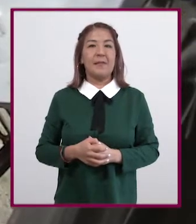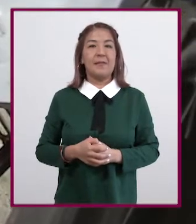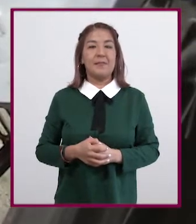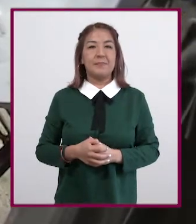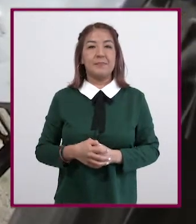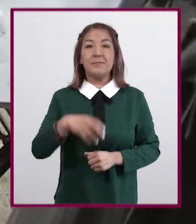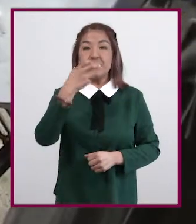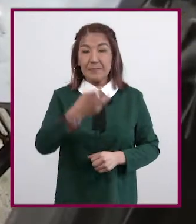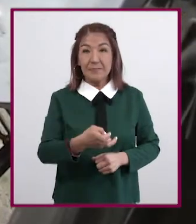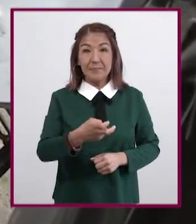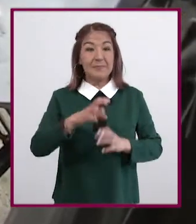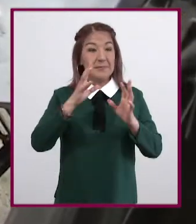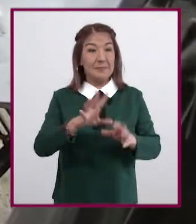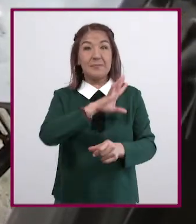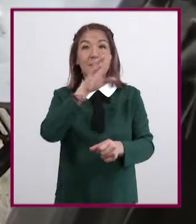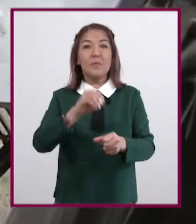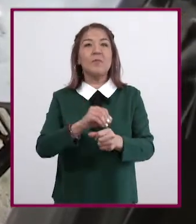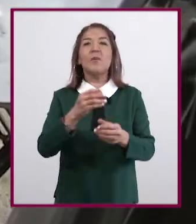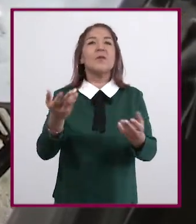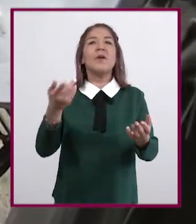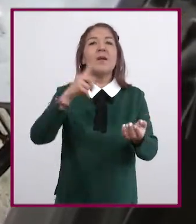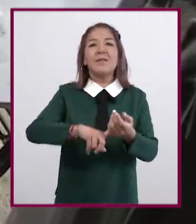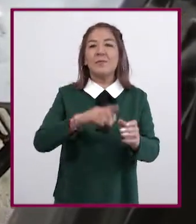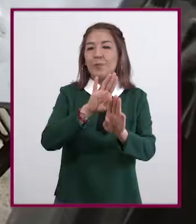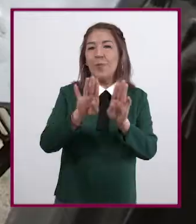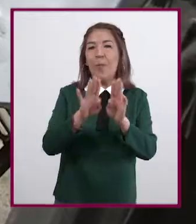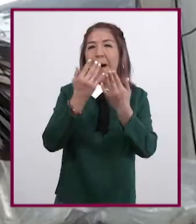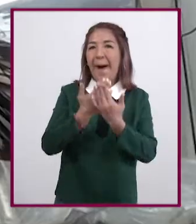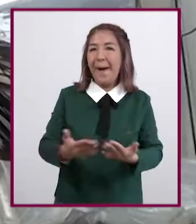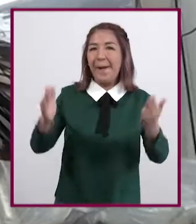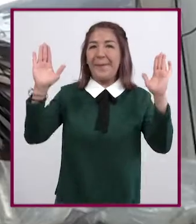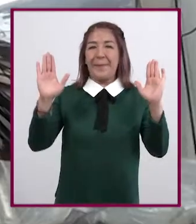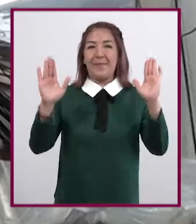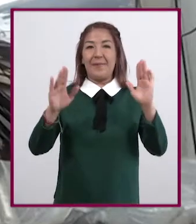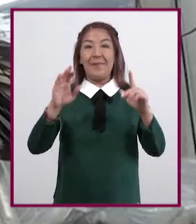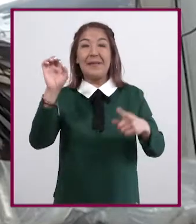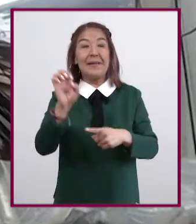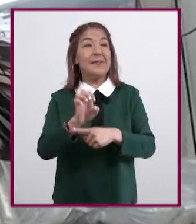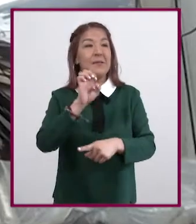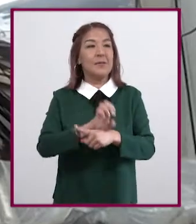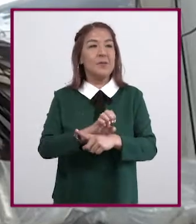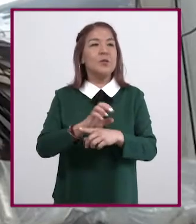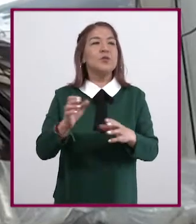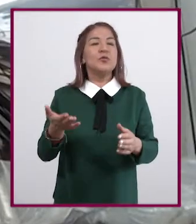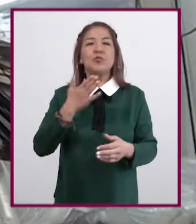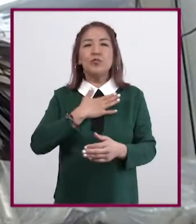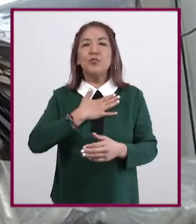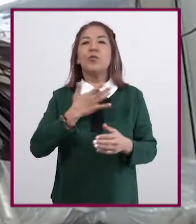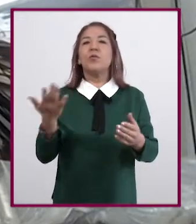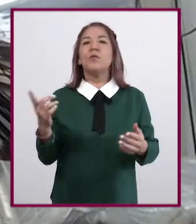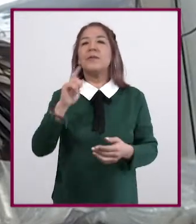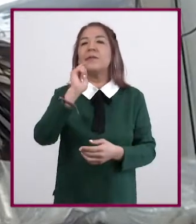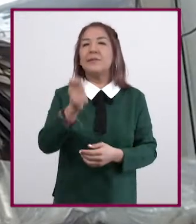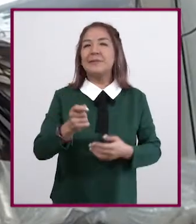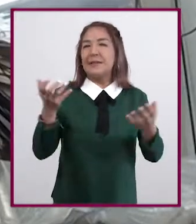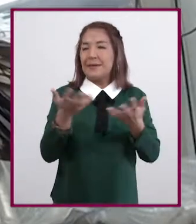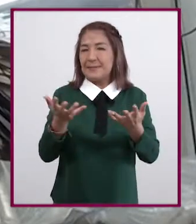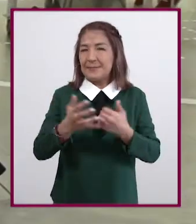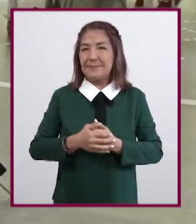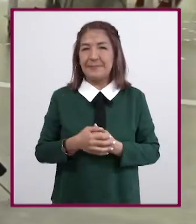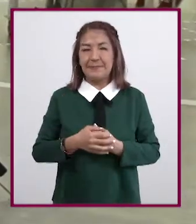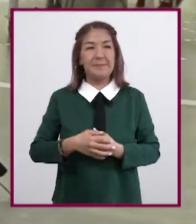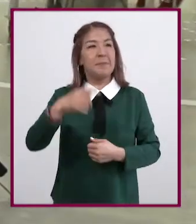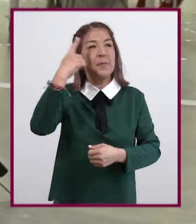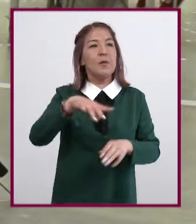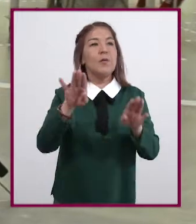Y en ese momento no están completas nunca del todo porque están abiertas. Entonces yo intenté no solamente tener acceso